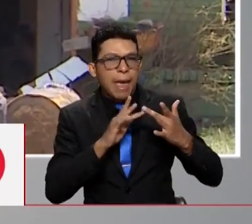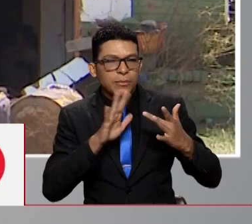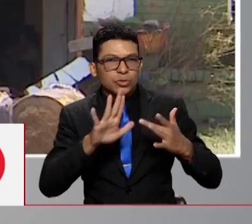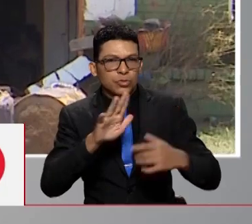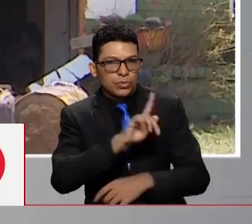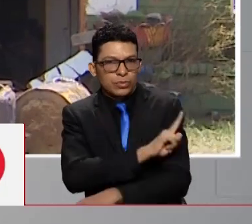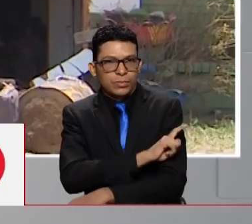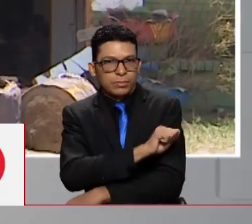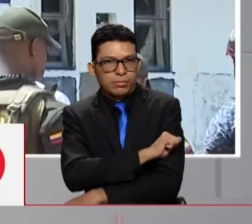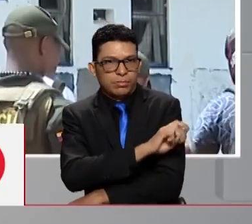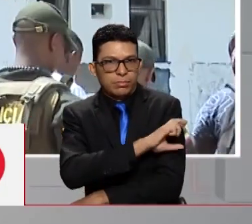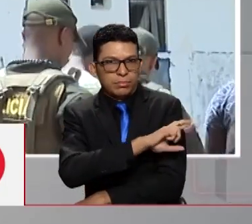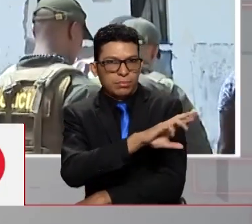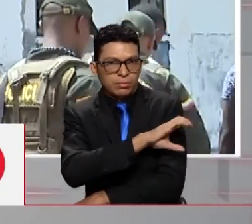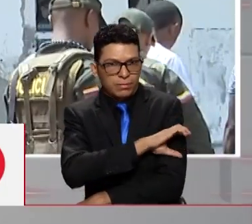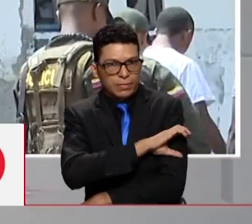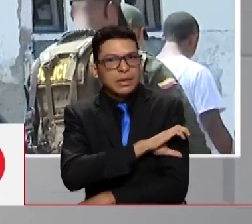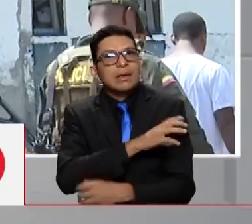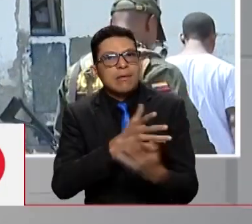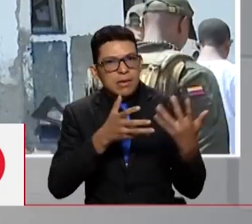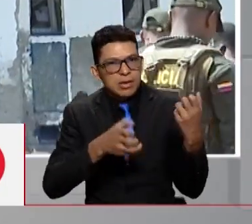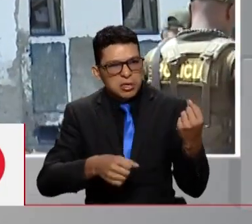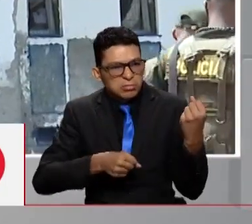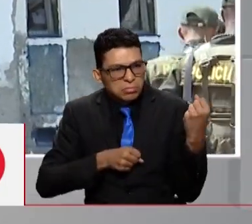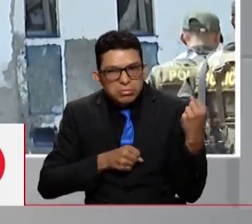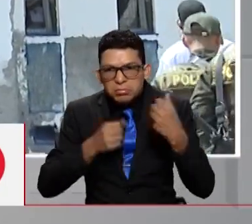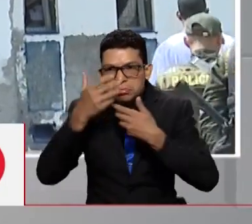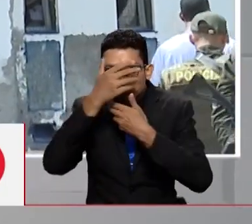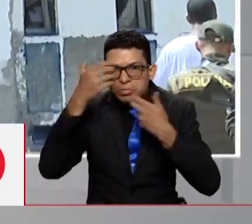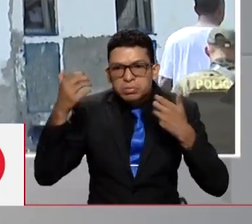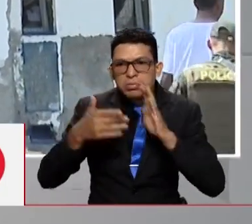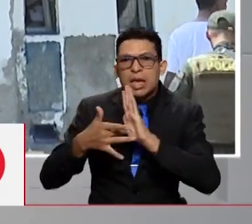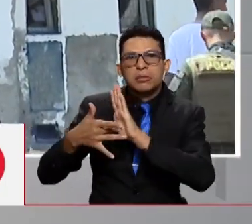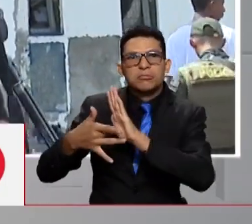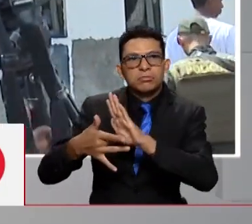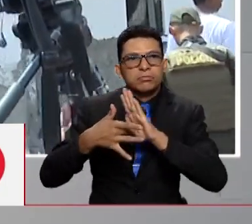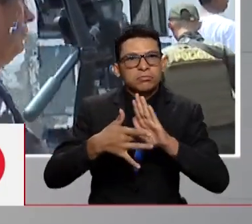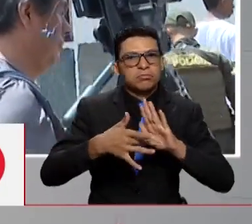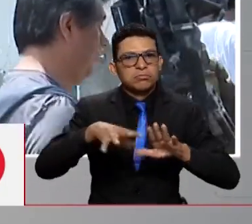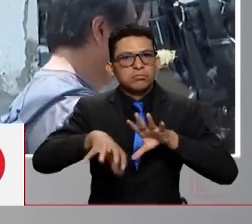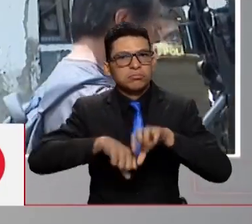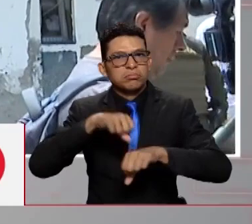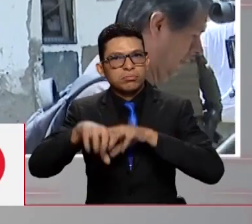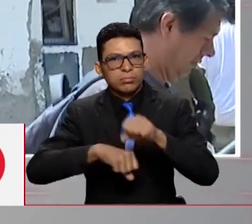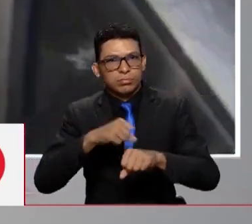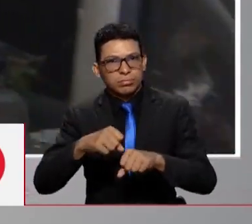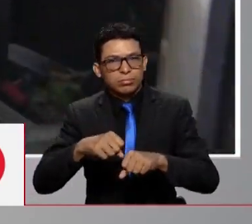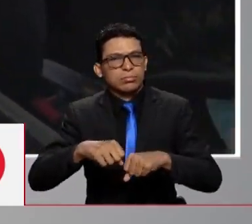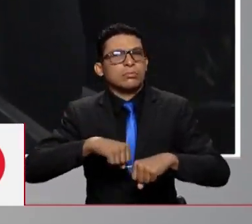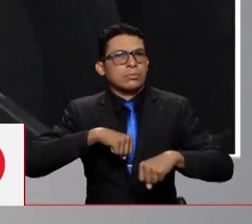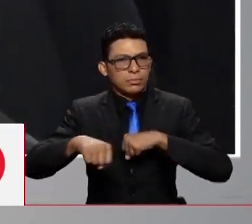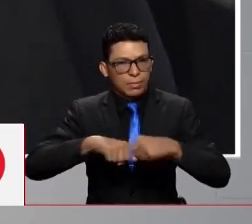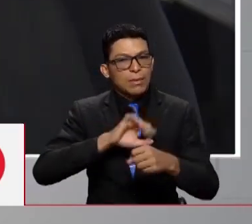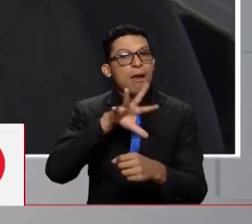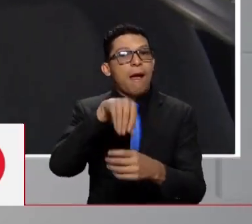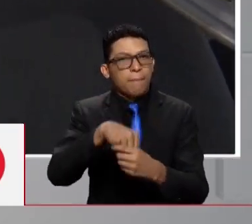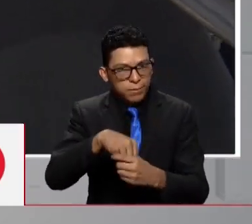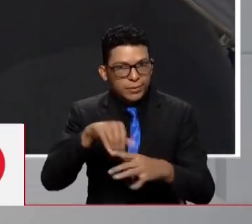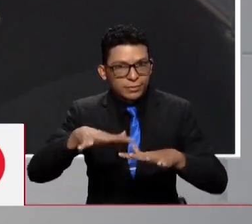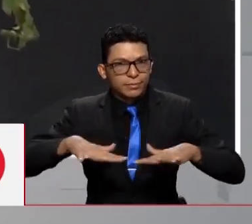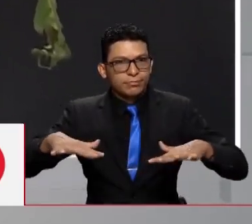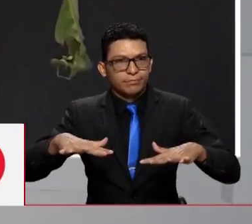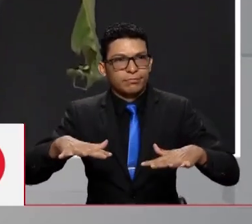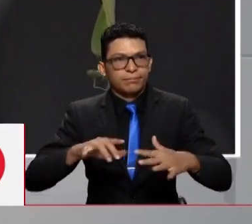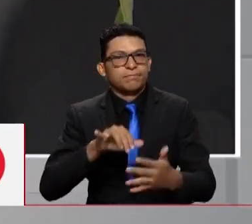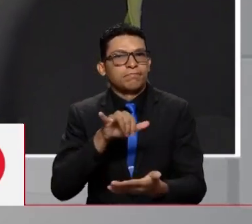tienen la intención de hacer una presencia mediática, una presencia en el territorio y de operar en el territorio. Y eso